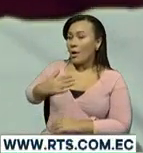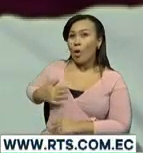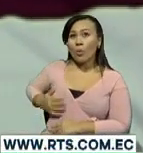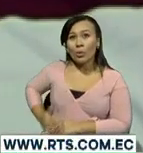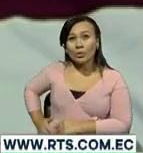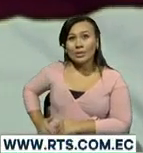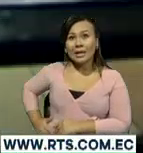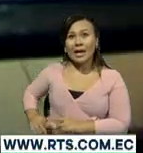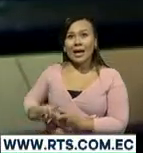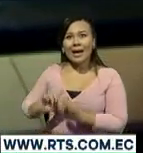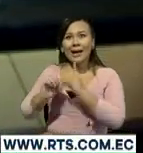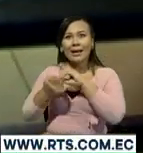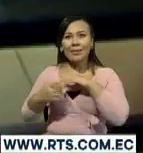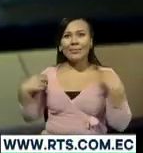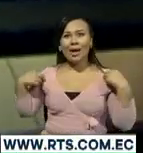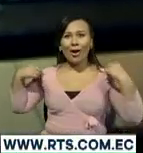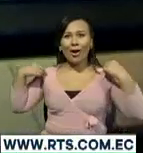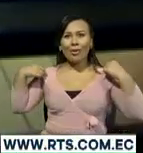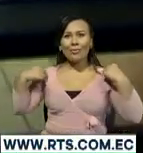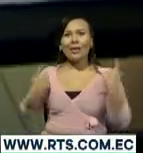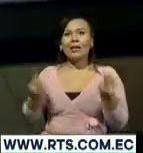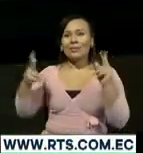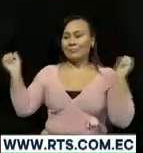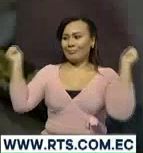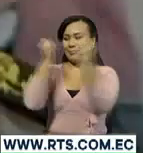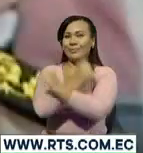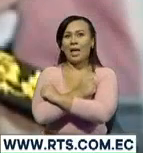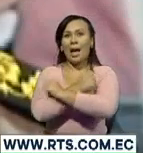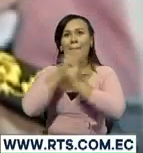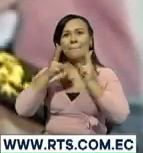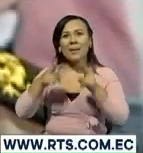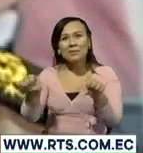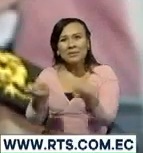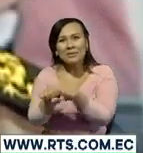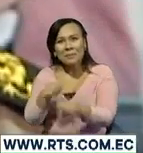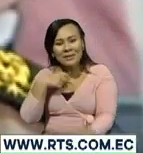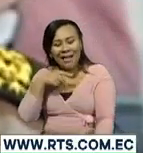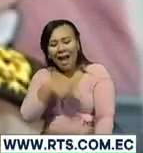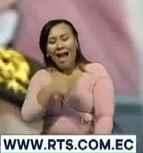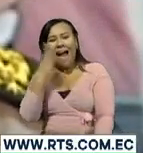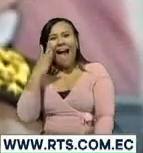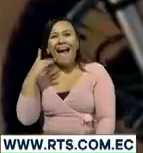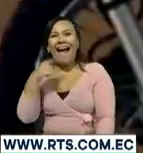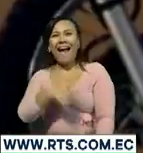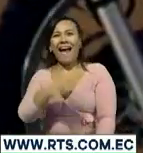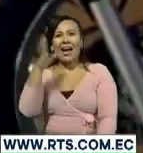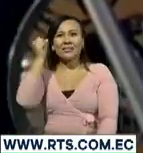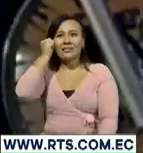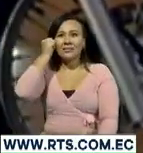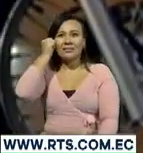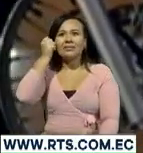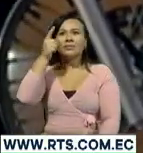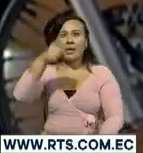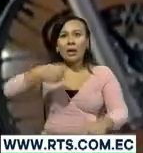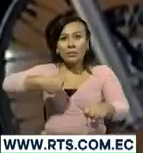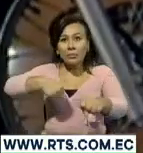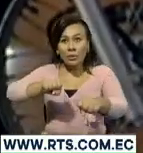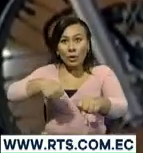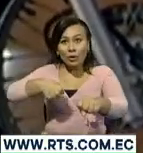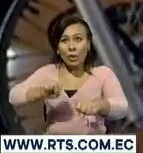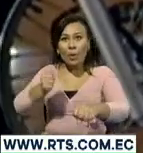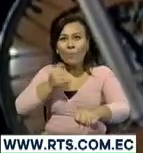estaba cambiado de ropa, pero con los mismos zapatos. De la misma manera también se detuvo la moto